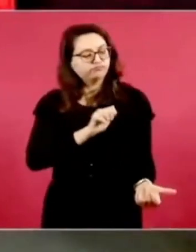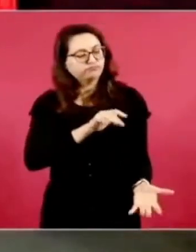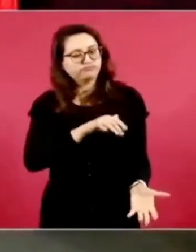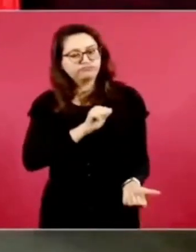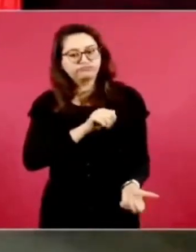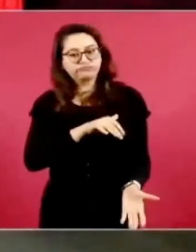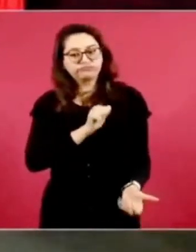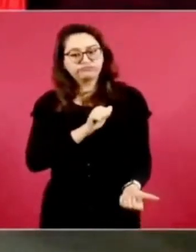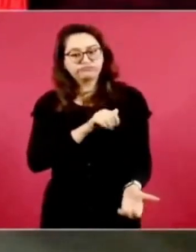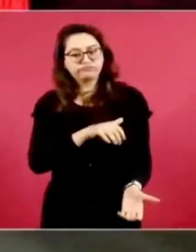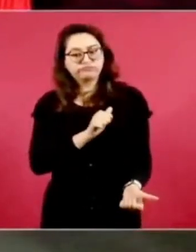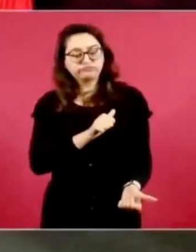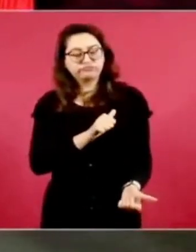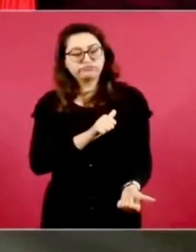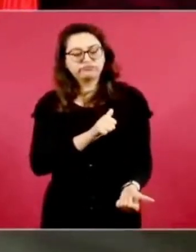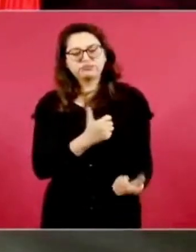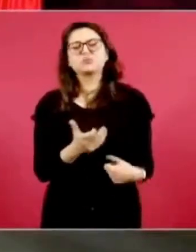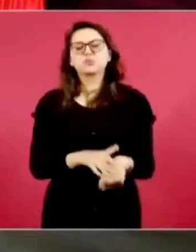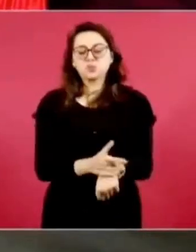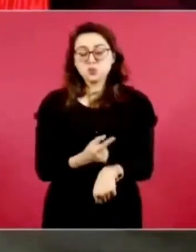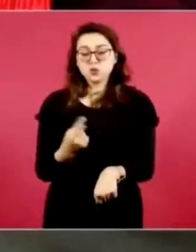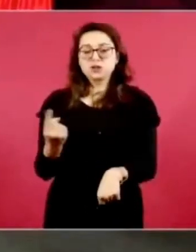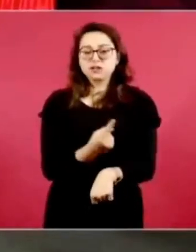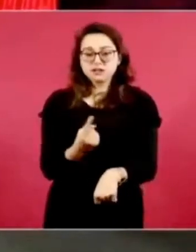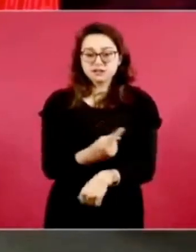a un encomendero.